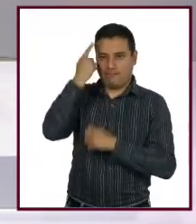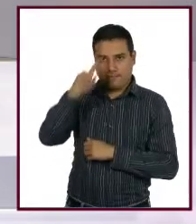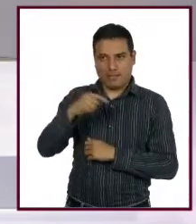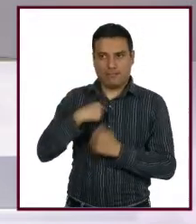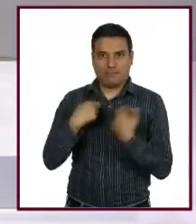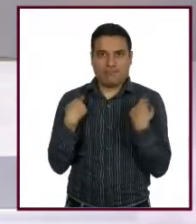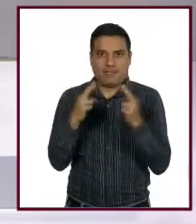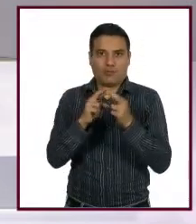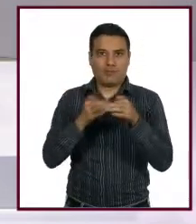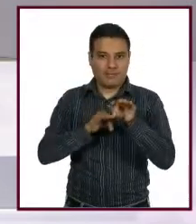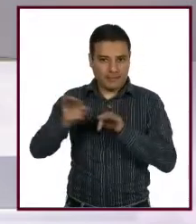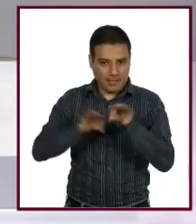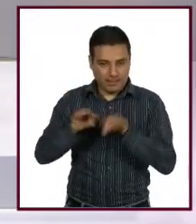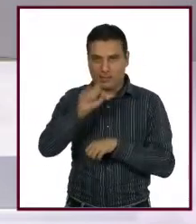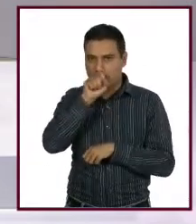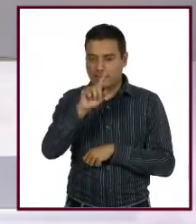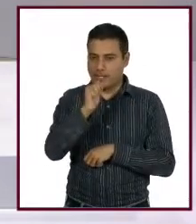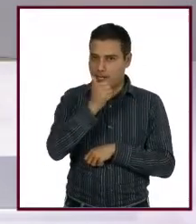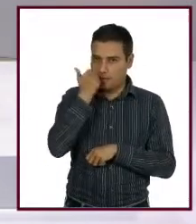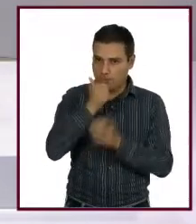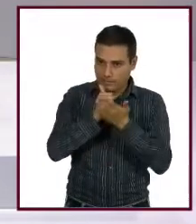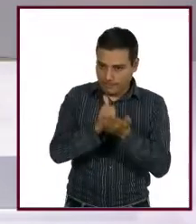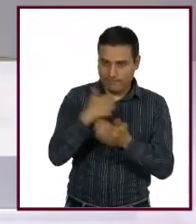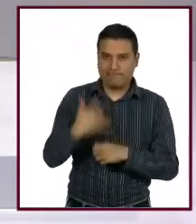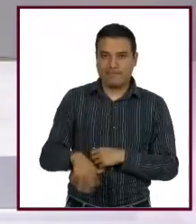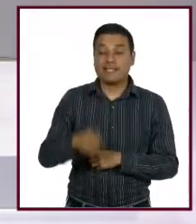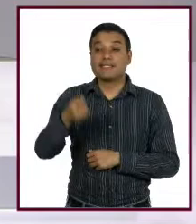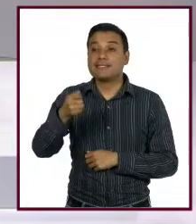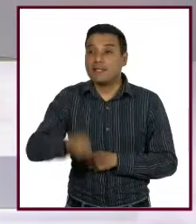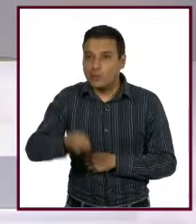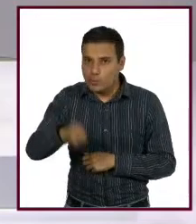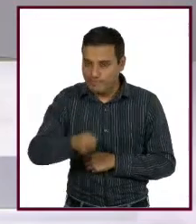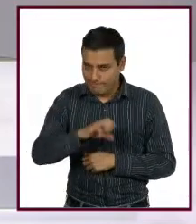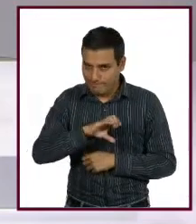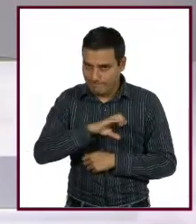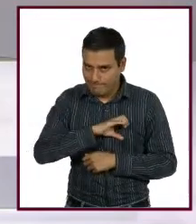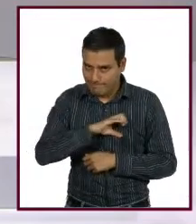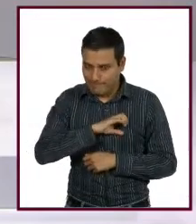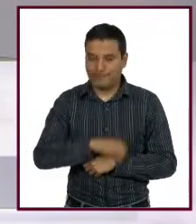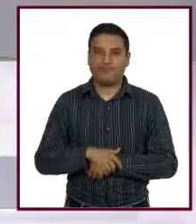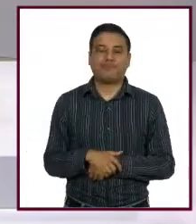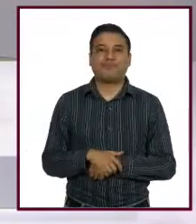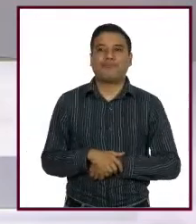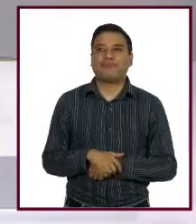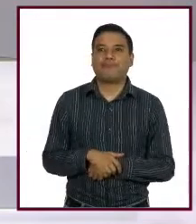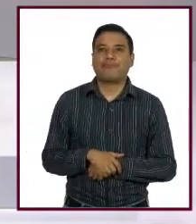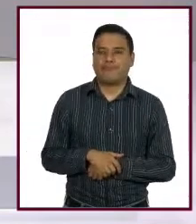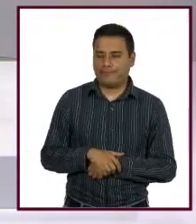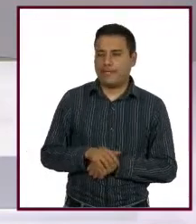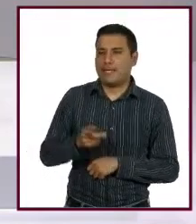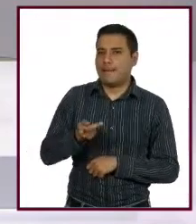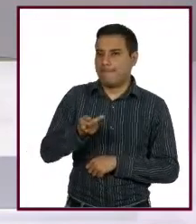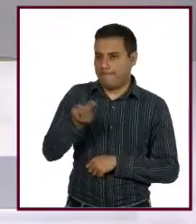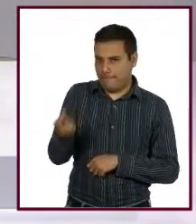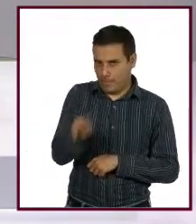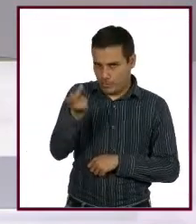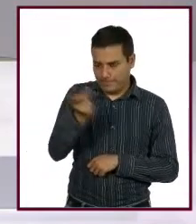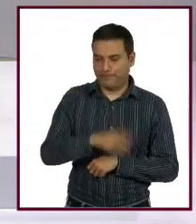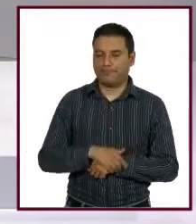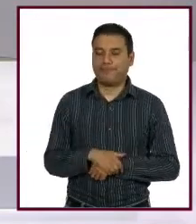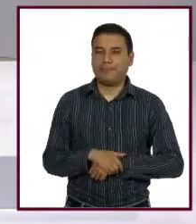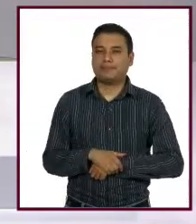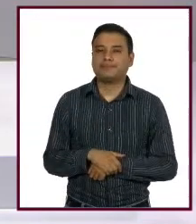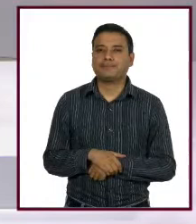pedagógica y de orientación para nuestros alumnos. Un saludo cordial. Muchas gracias. ¿Cuáles son las sustancias químicas? Dice, para las